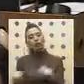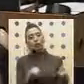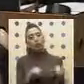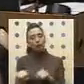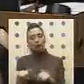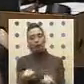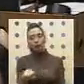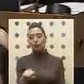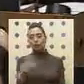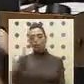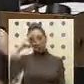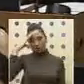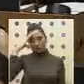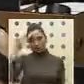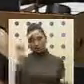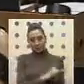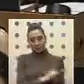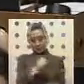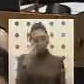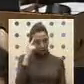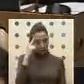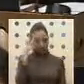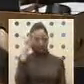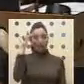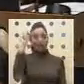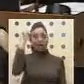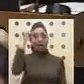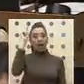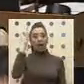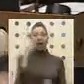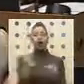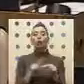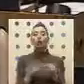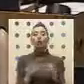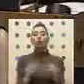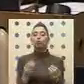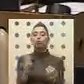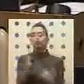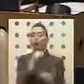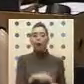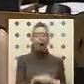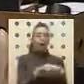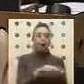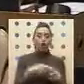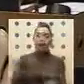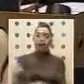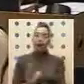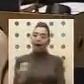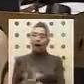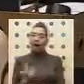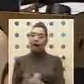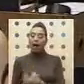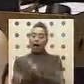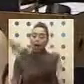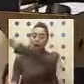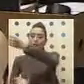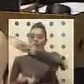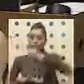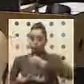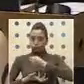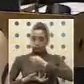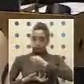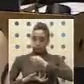Y a la dictadura en la época se le ocurrió una solución ingeniosa para recaudar recursos con el propósito de destinarlo a